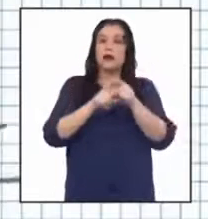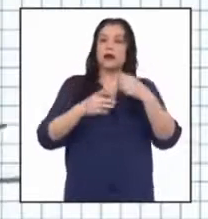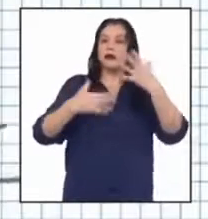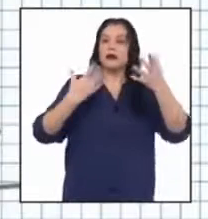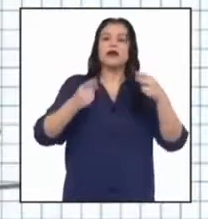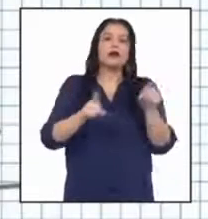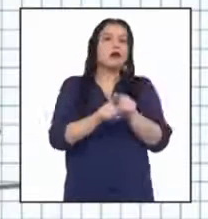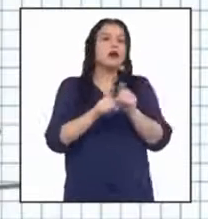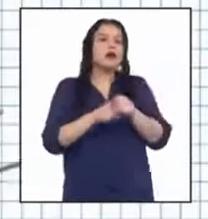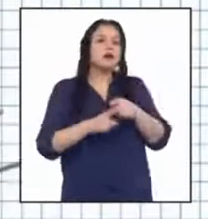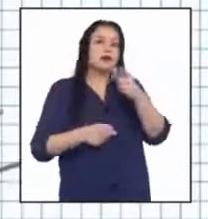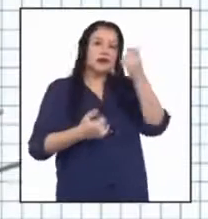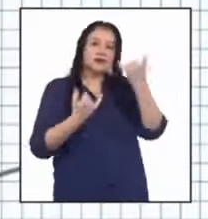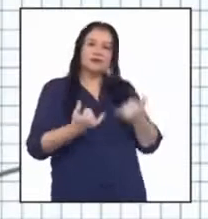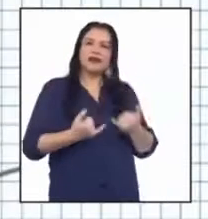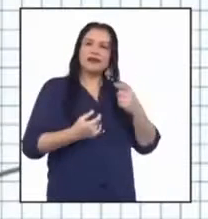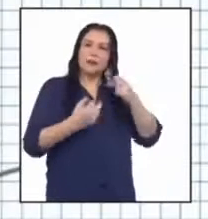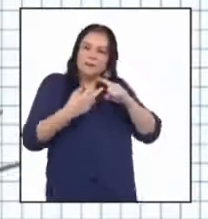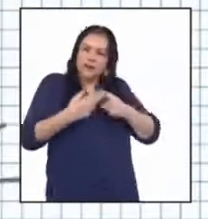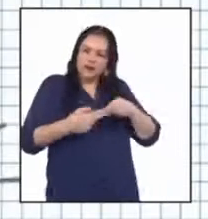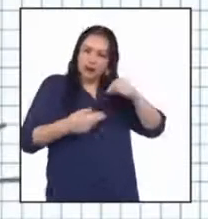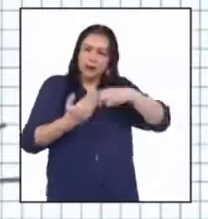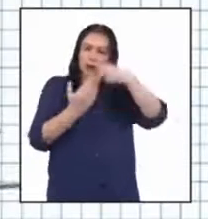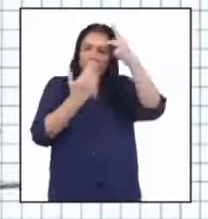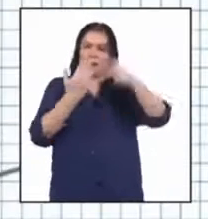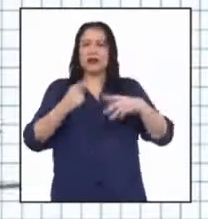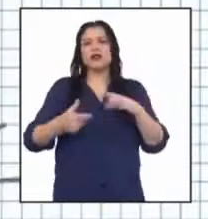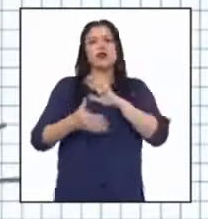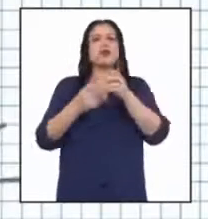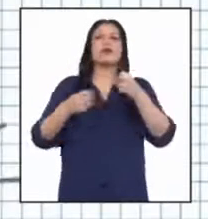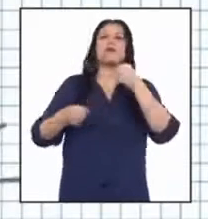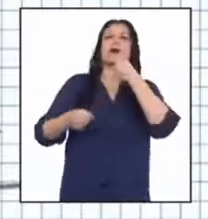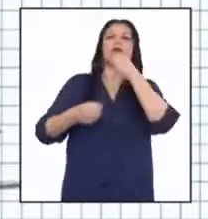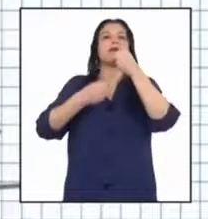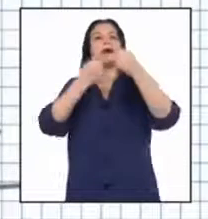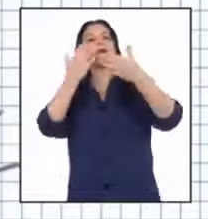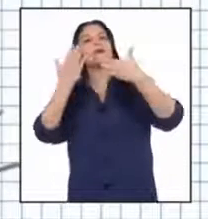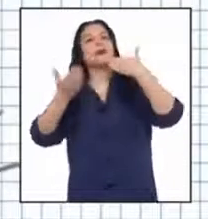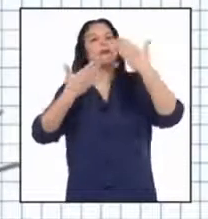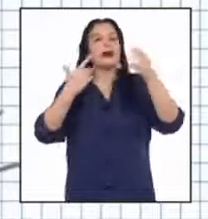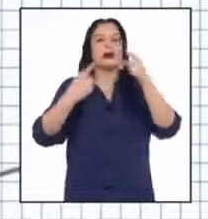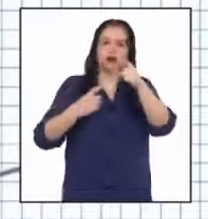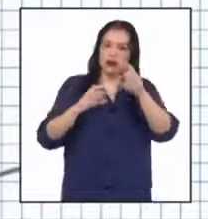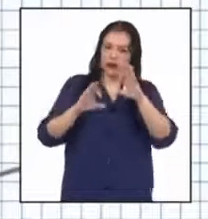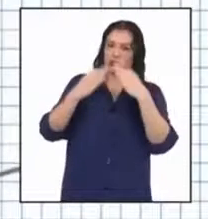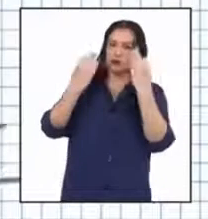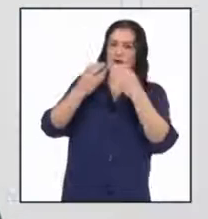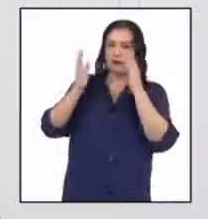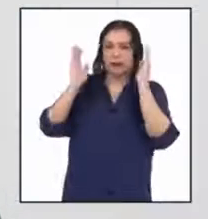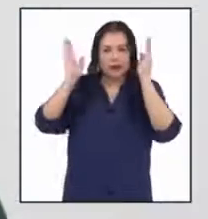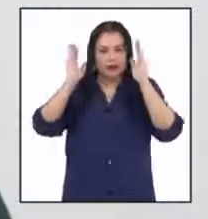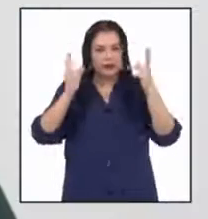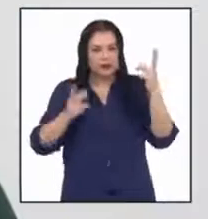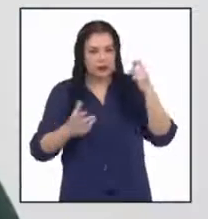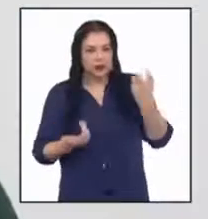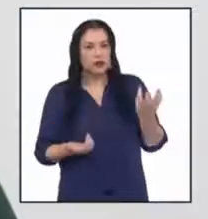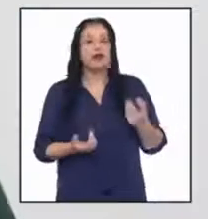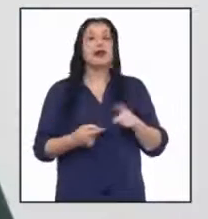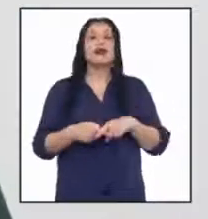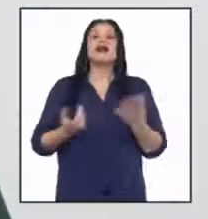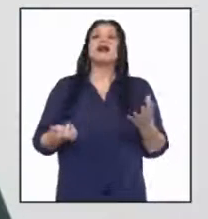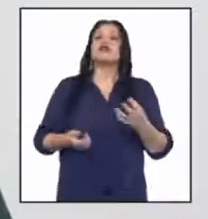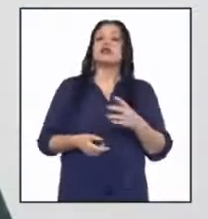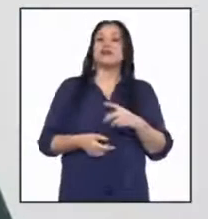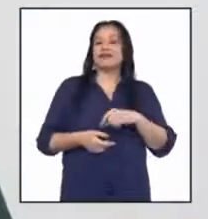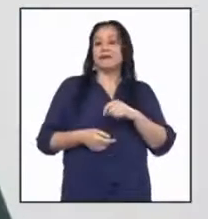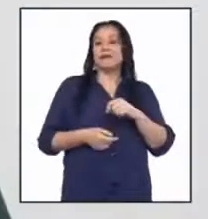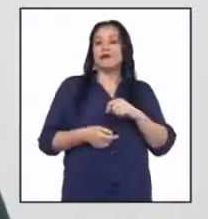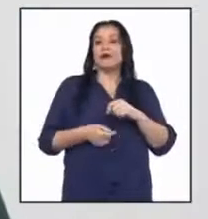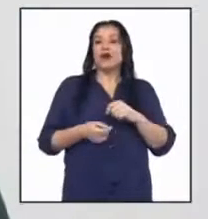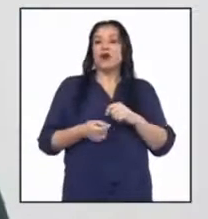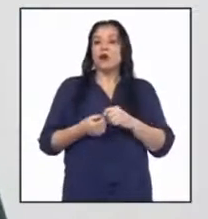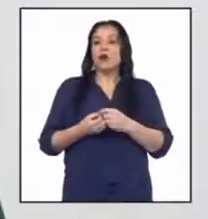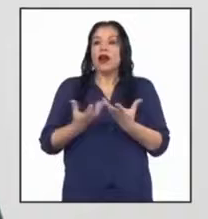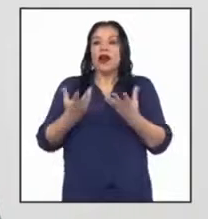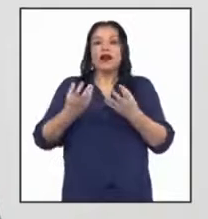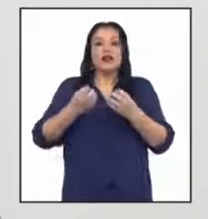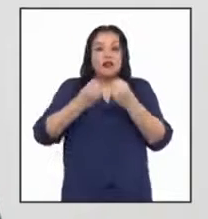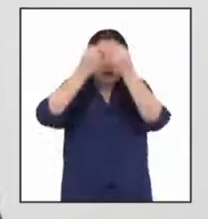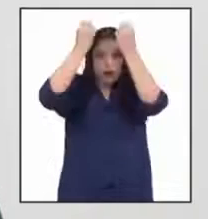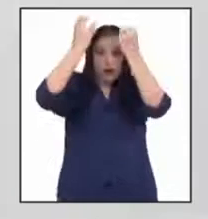los conductores desde el inicio del programa y ustedes con sus familias y amigos. El texto oral tiene las